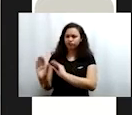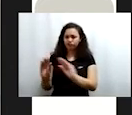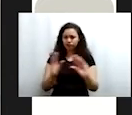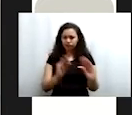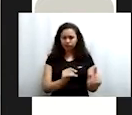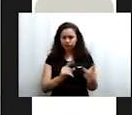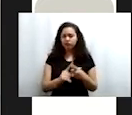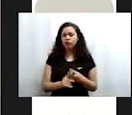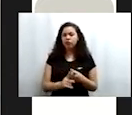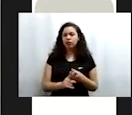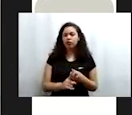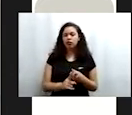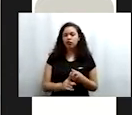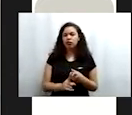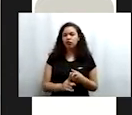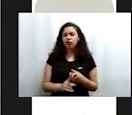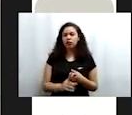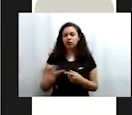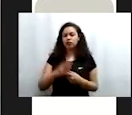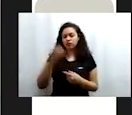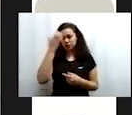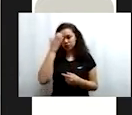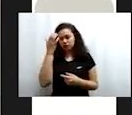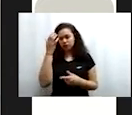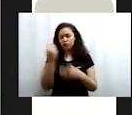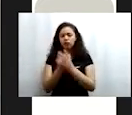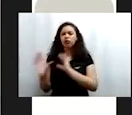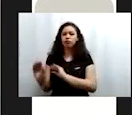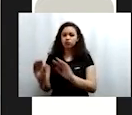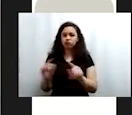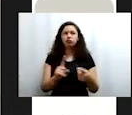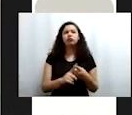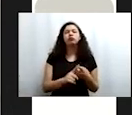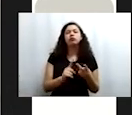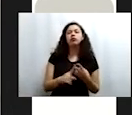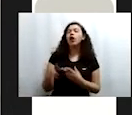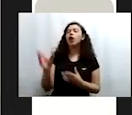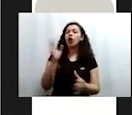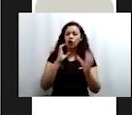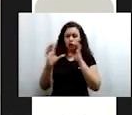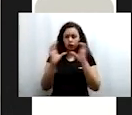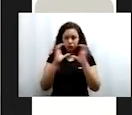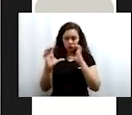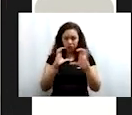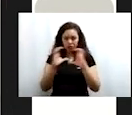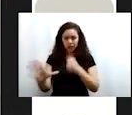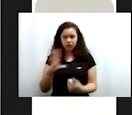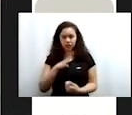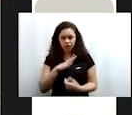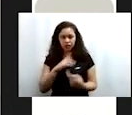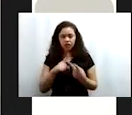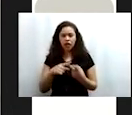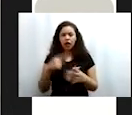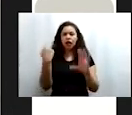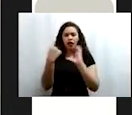través de una capacitación, a través de la comunicación que están estableciendo vía